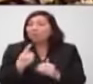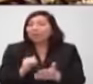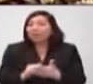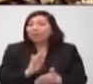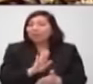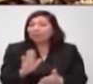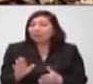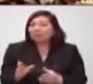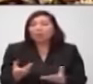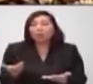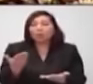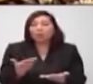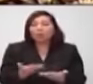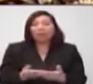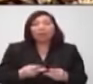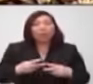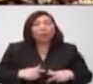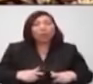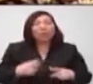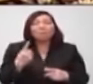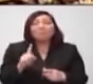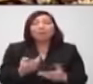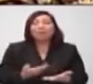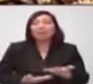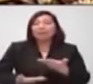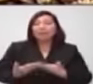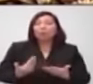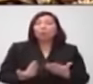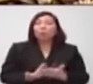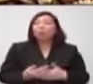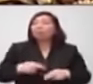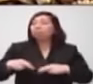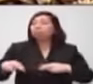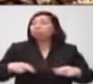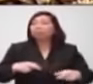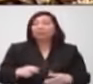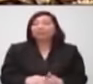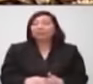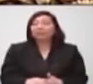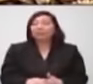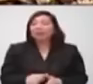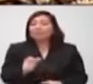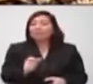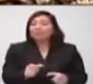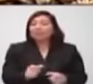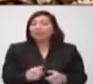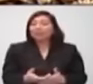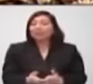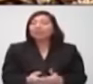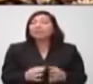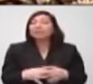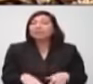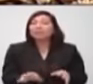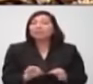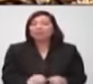ellos vayan haciendo el acondicionamiento territorial para recibir el nuevo desplazamiento de las personas, porque es